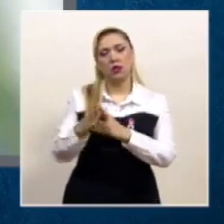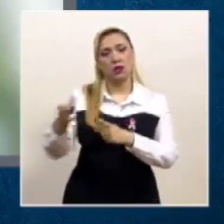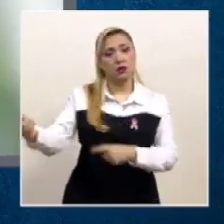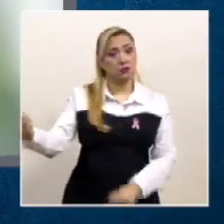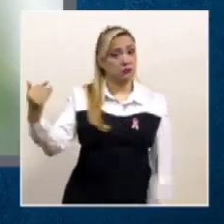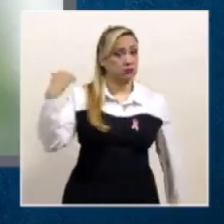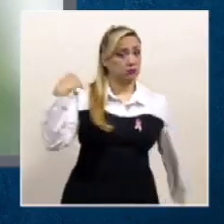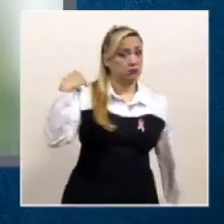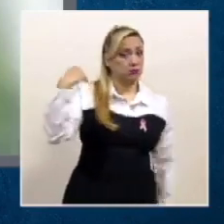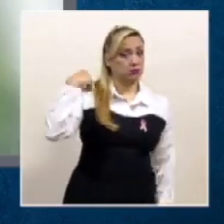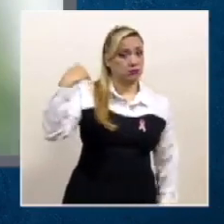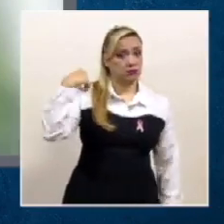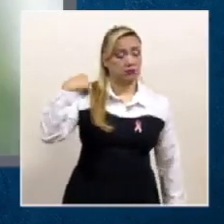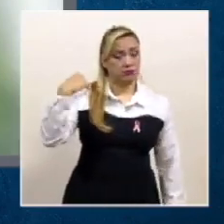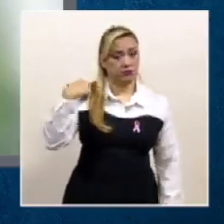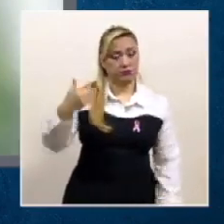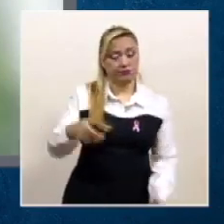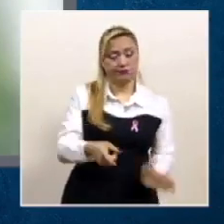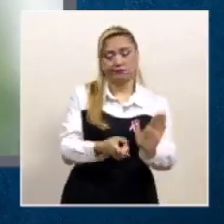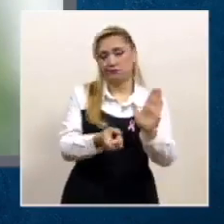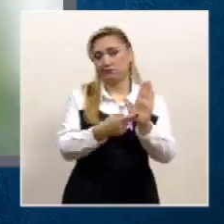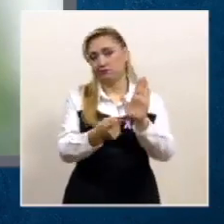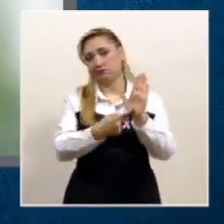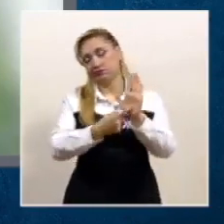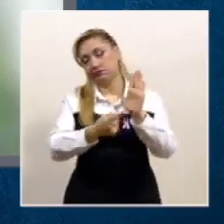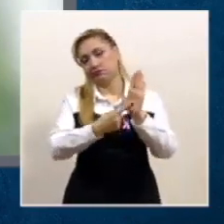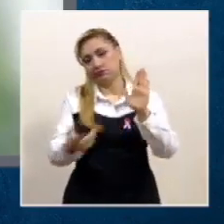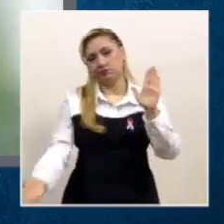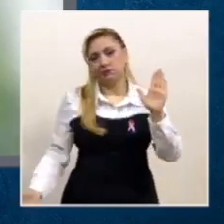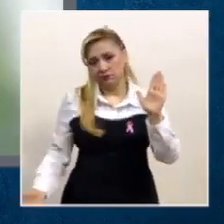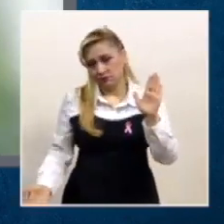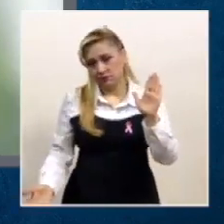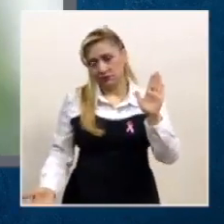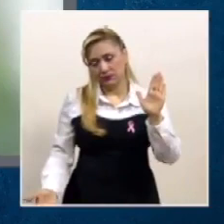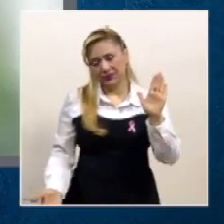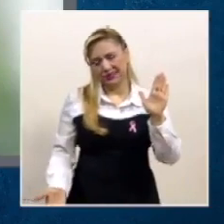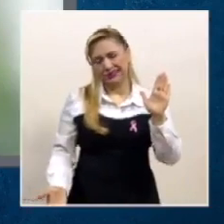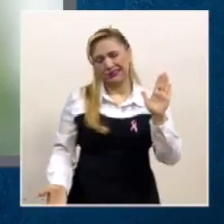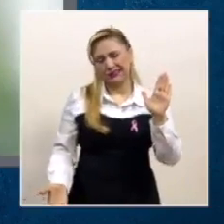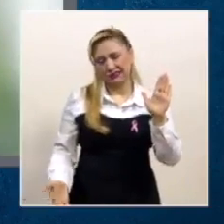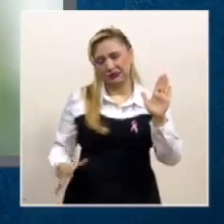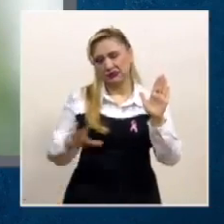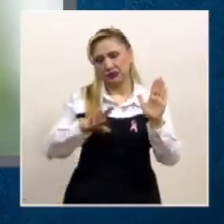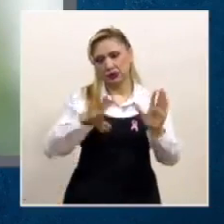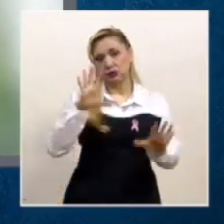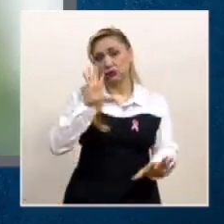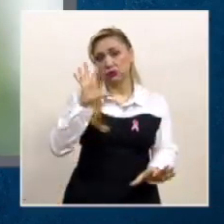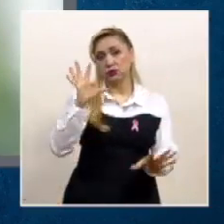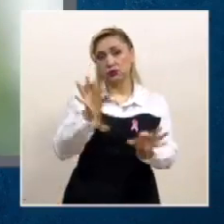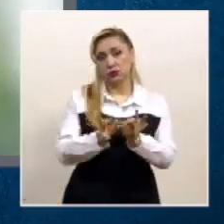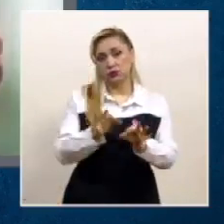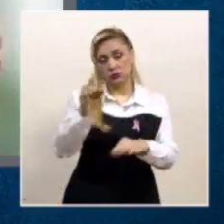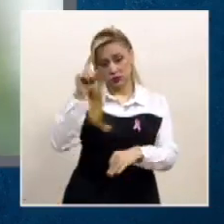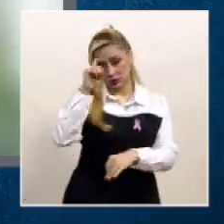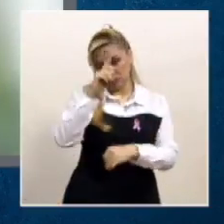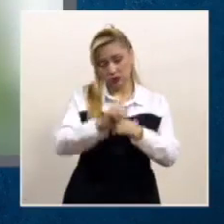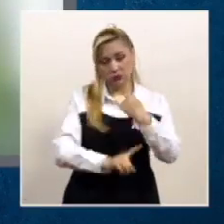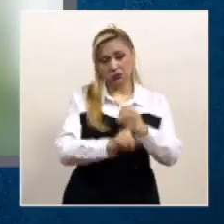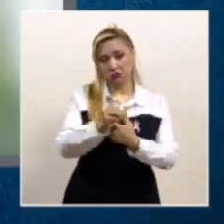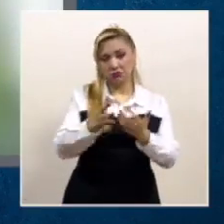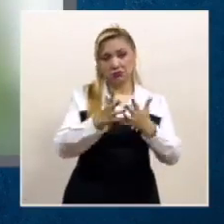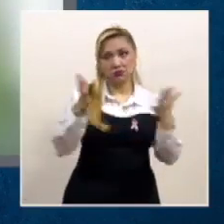puso pues el dedo en la llaga para determinar que tenemos un gran compromiso y un reto y también